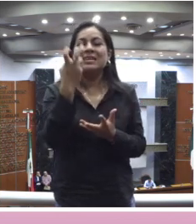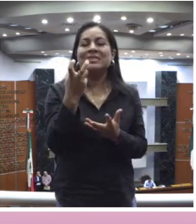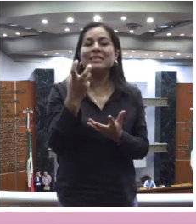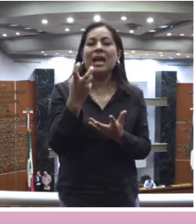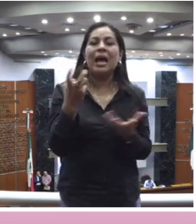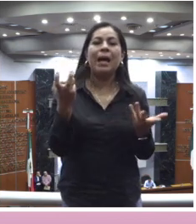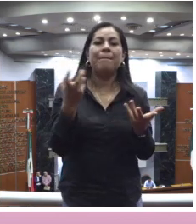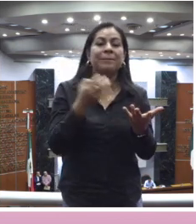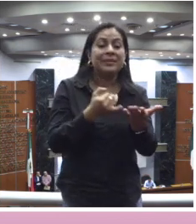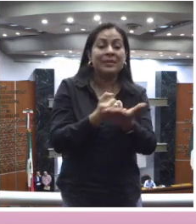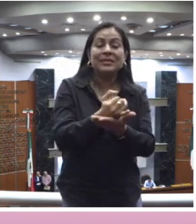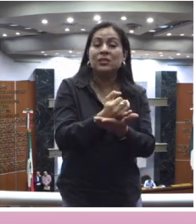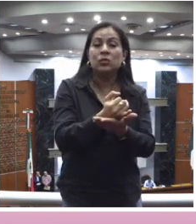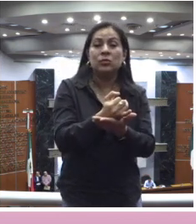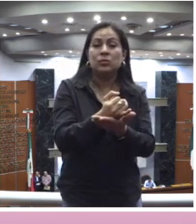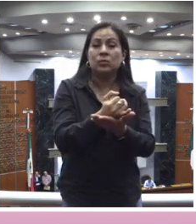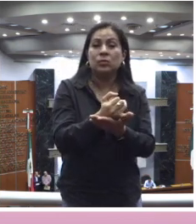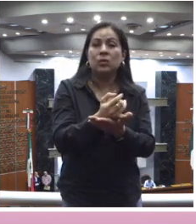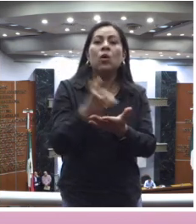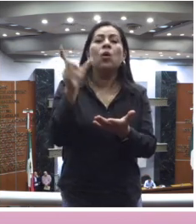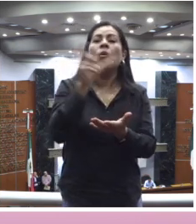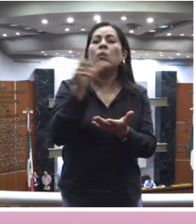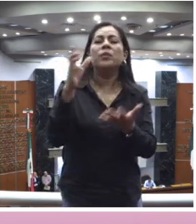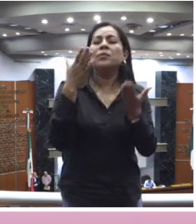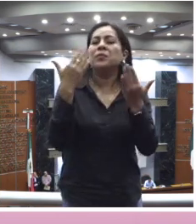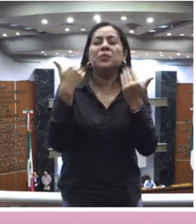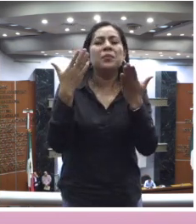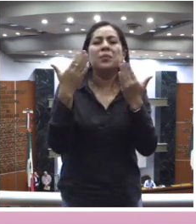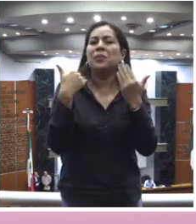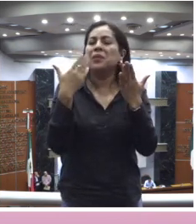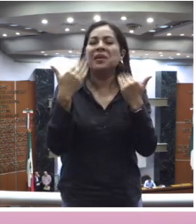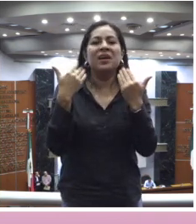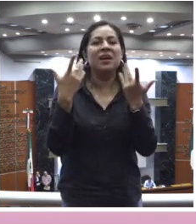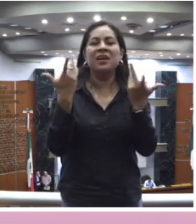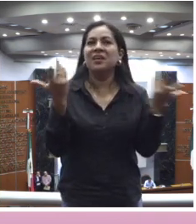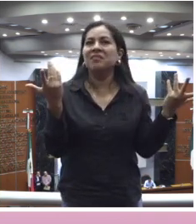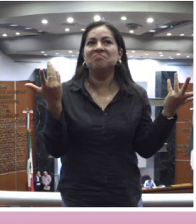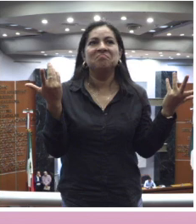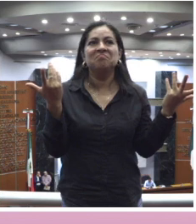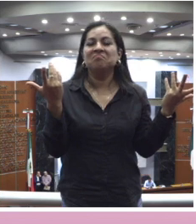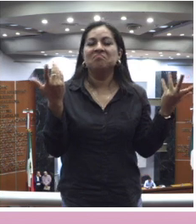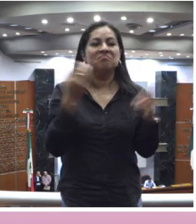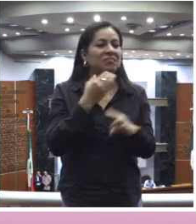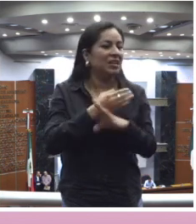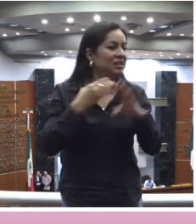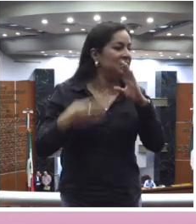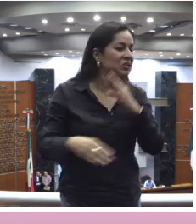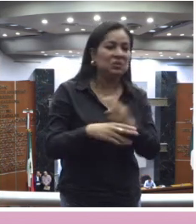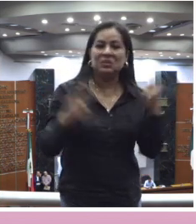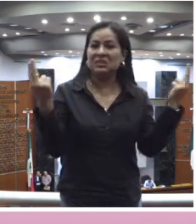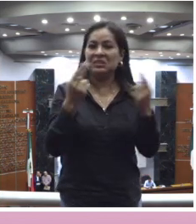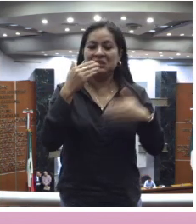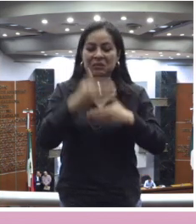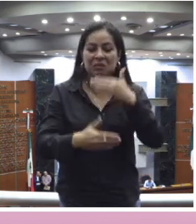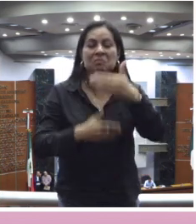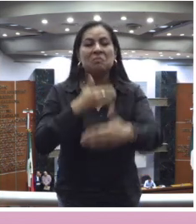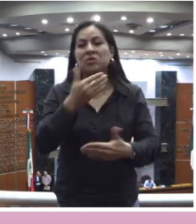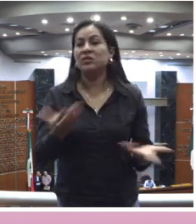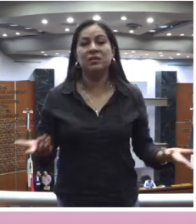esta sentencia cuando no tiene ninguno de los requisitos de procedibilidad?